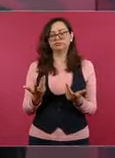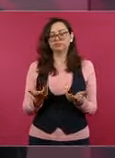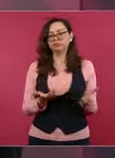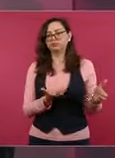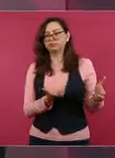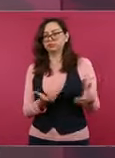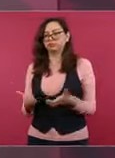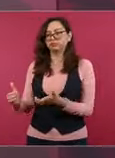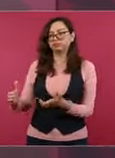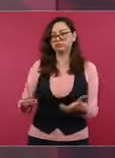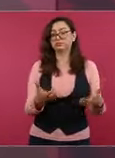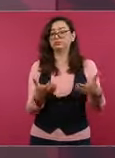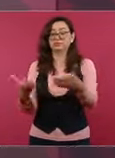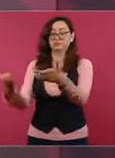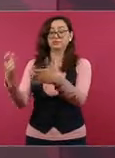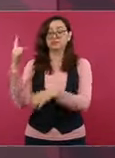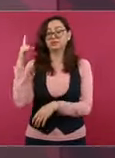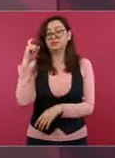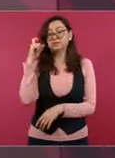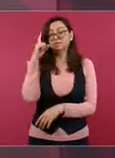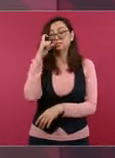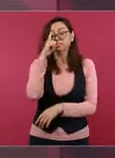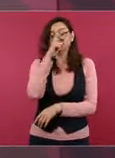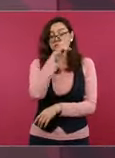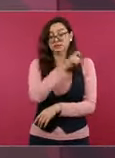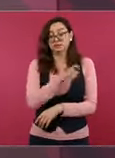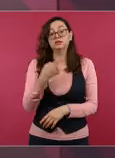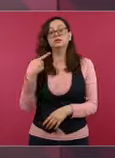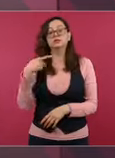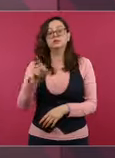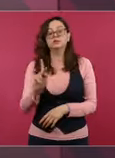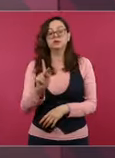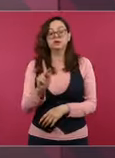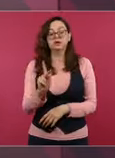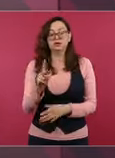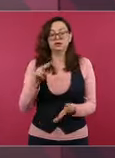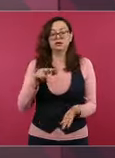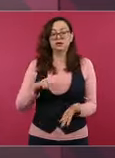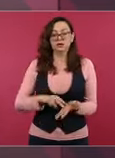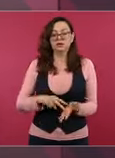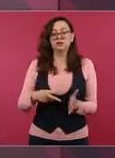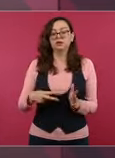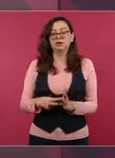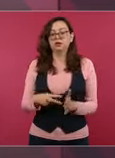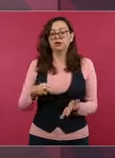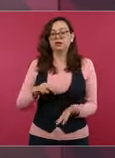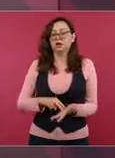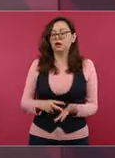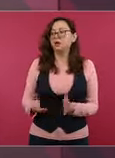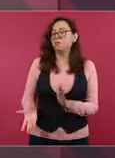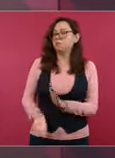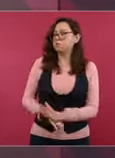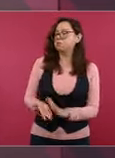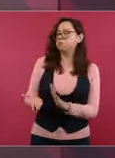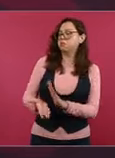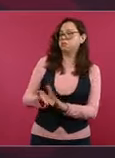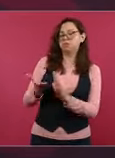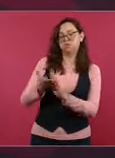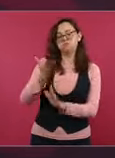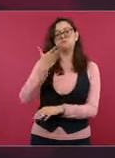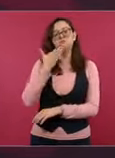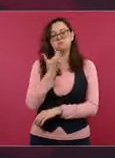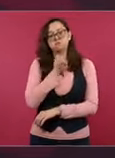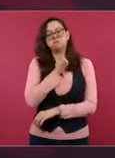camino complejo, pero son muy buenos los ingenieros civiles nuestros